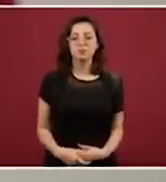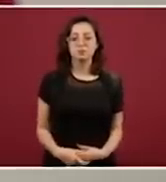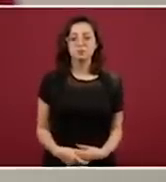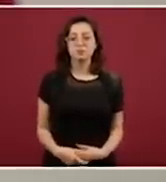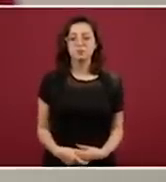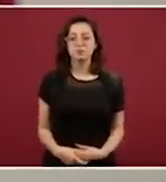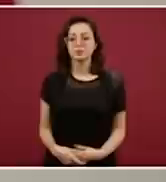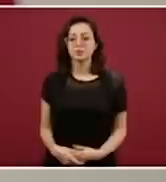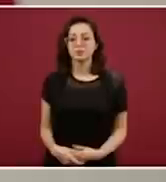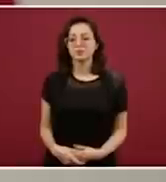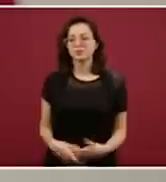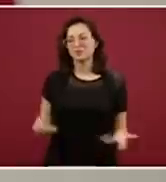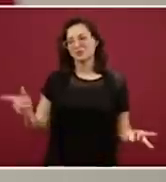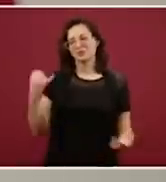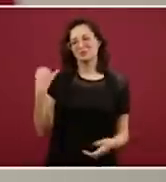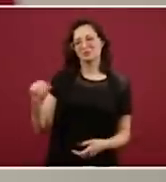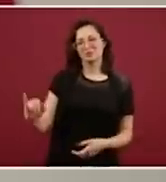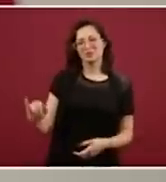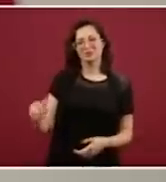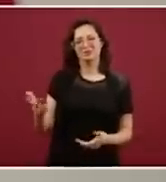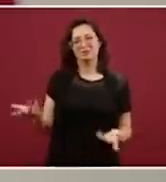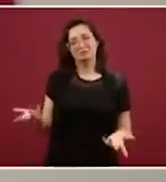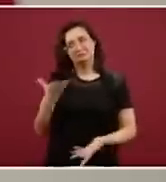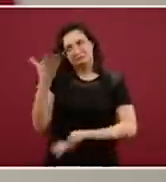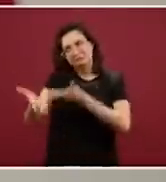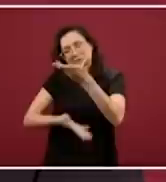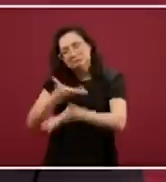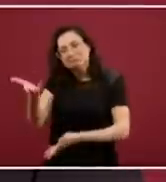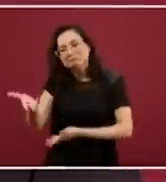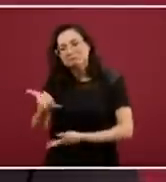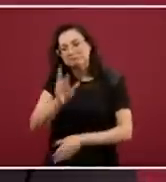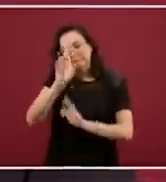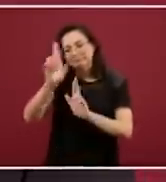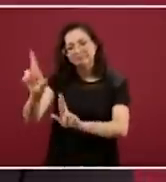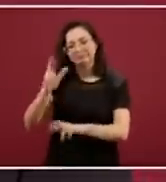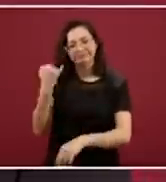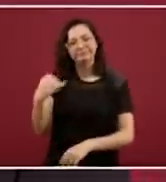sean menos ridículos, con todo respeto.